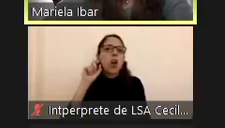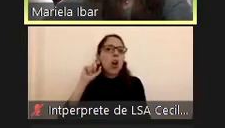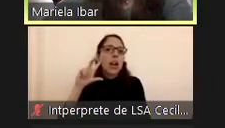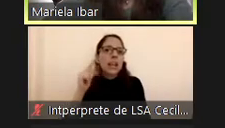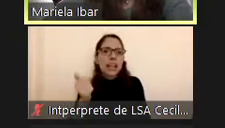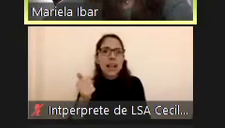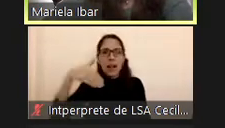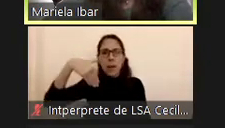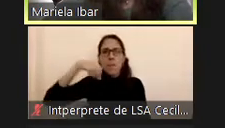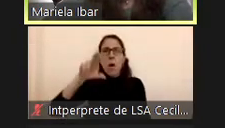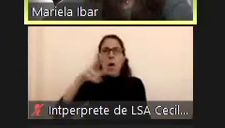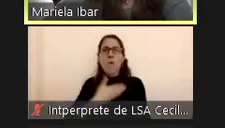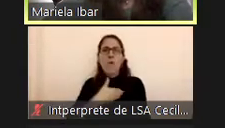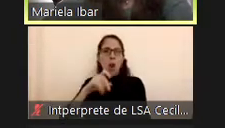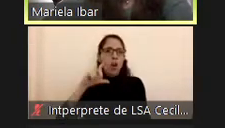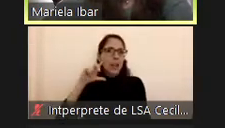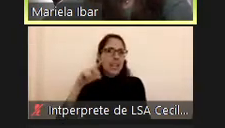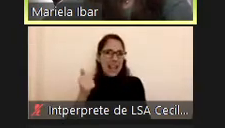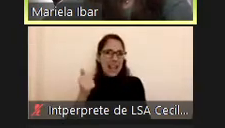¿Mm?